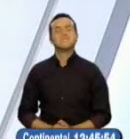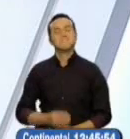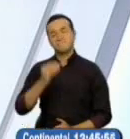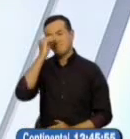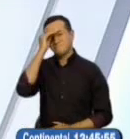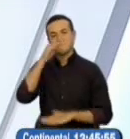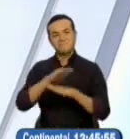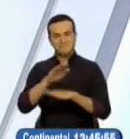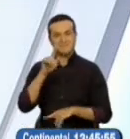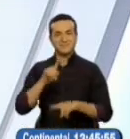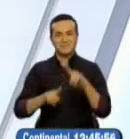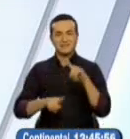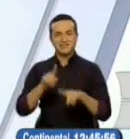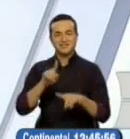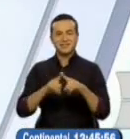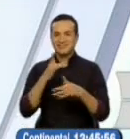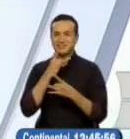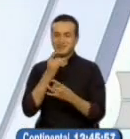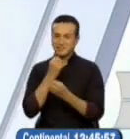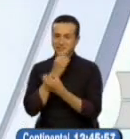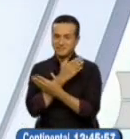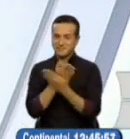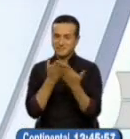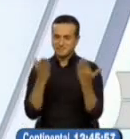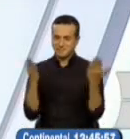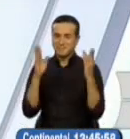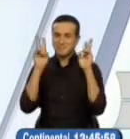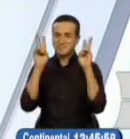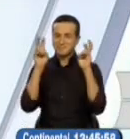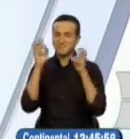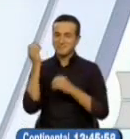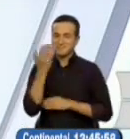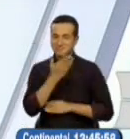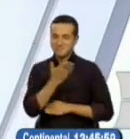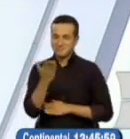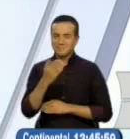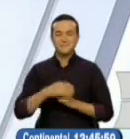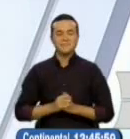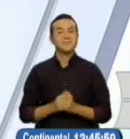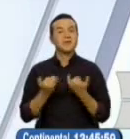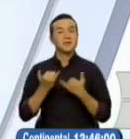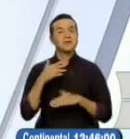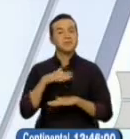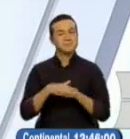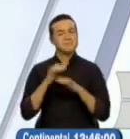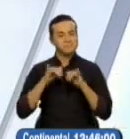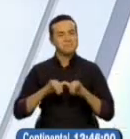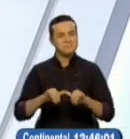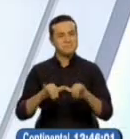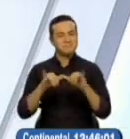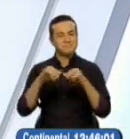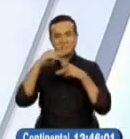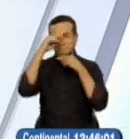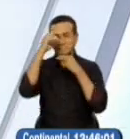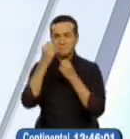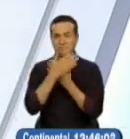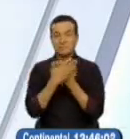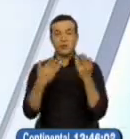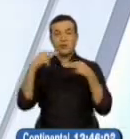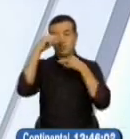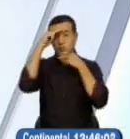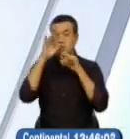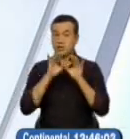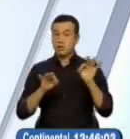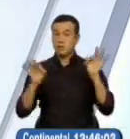Muy buenas tardes, amigas y amigos. Qué placer poder compartir esta emisión informativa junto a ustedes una tarde más. Los invitamos a ver las noticias